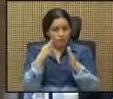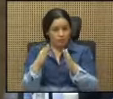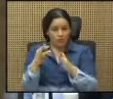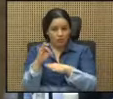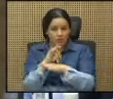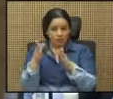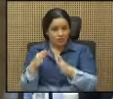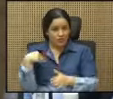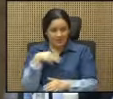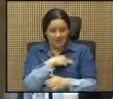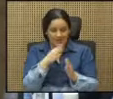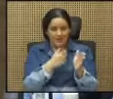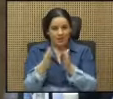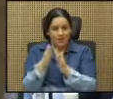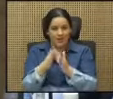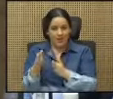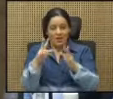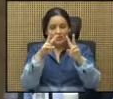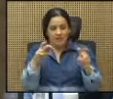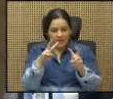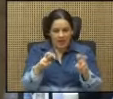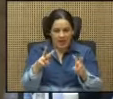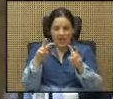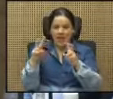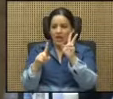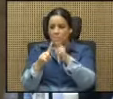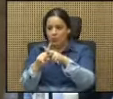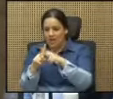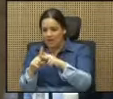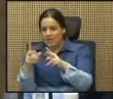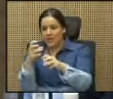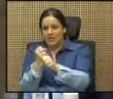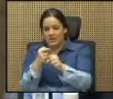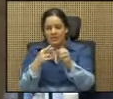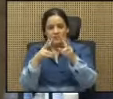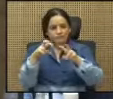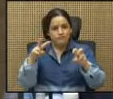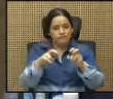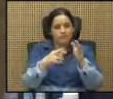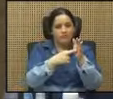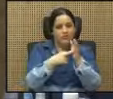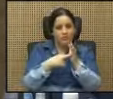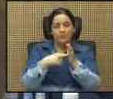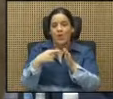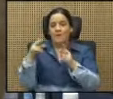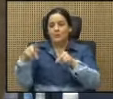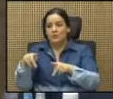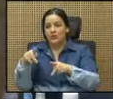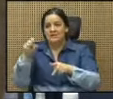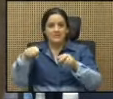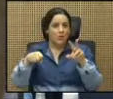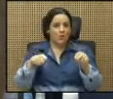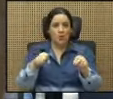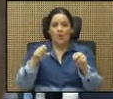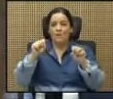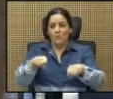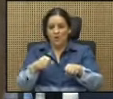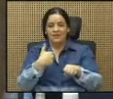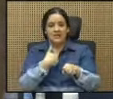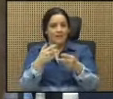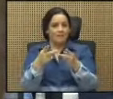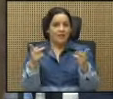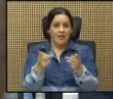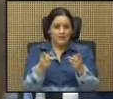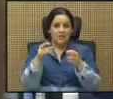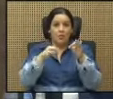analizando, reclutando, revisando requisitos para elegir a las personas que pueden o no optar por plazas de jueces de